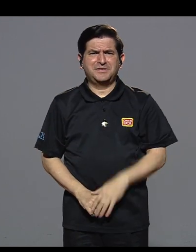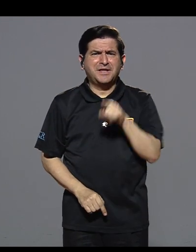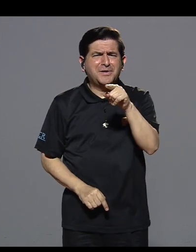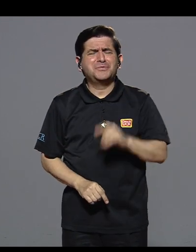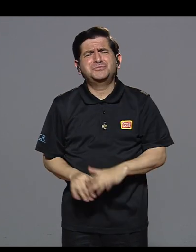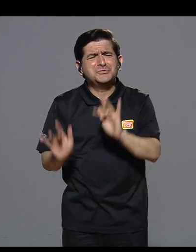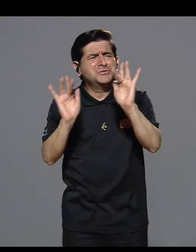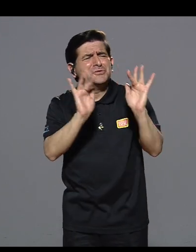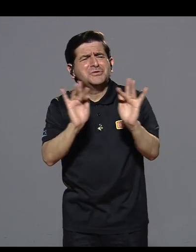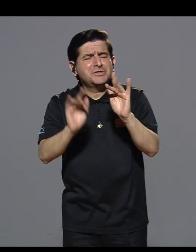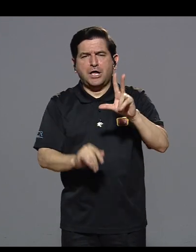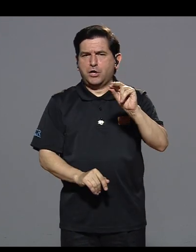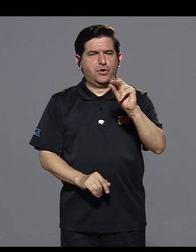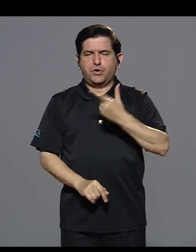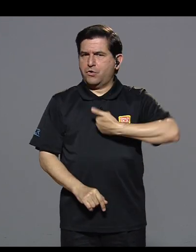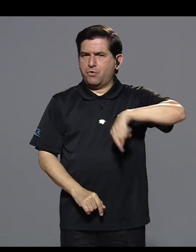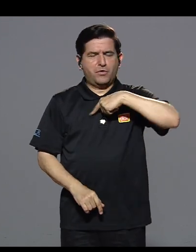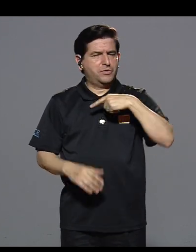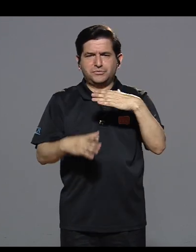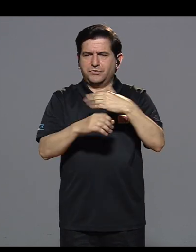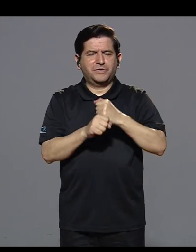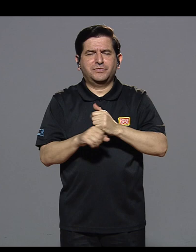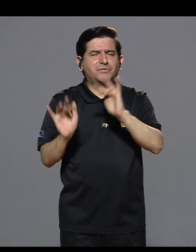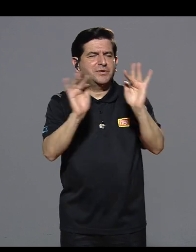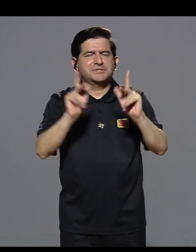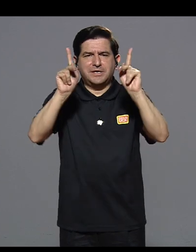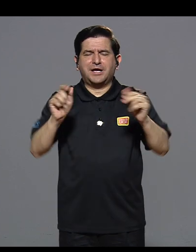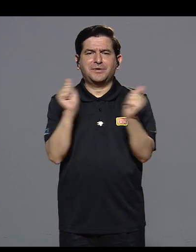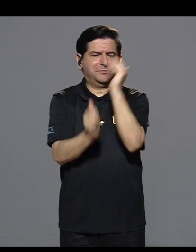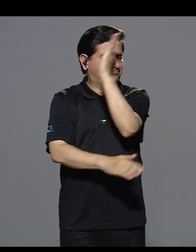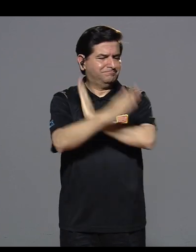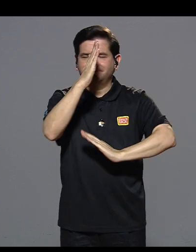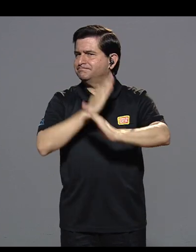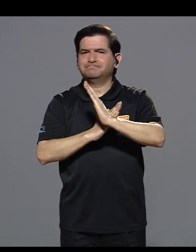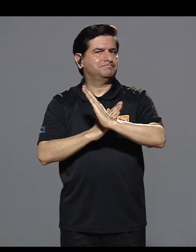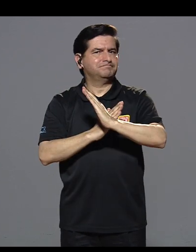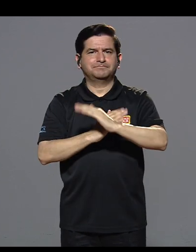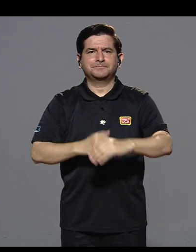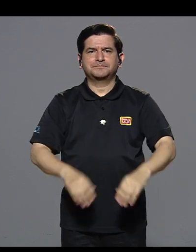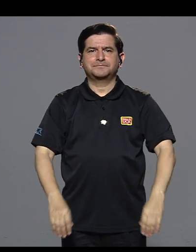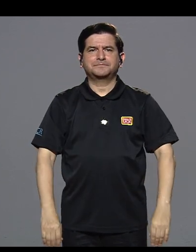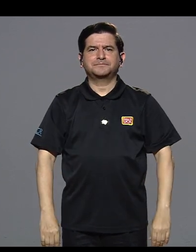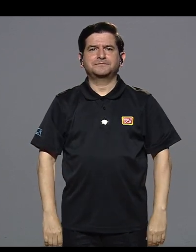usted no tiene que generar lástima, ni deberíamos generar lástima con las personas con discapacidad.